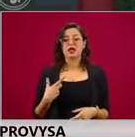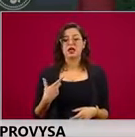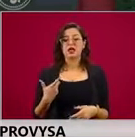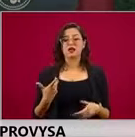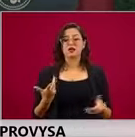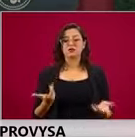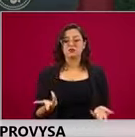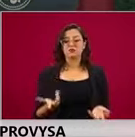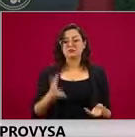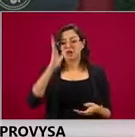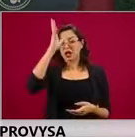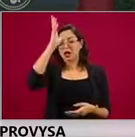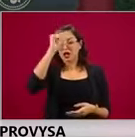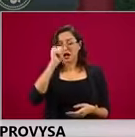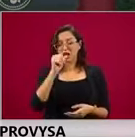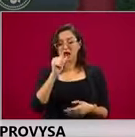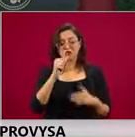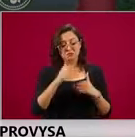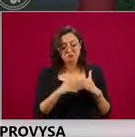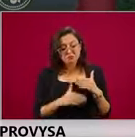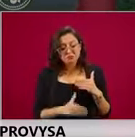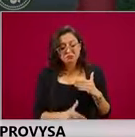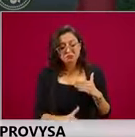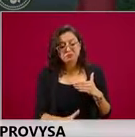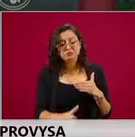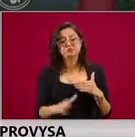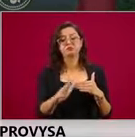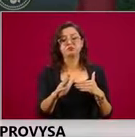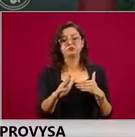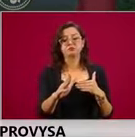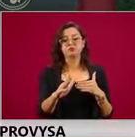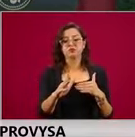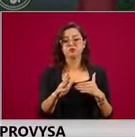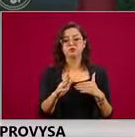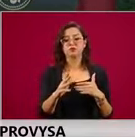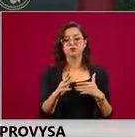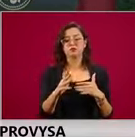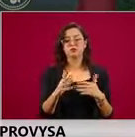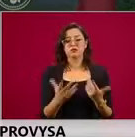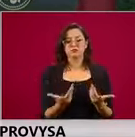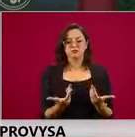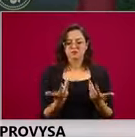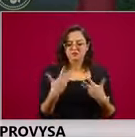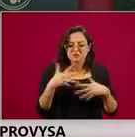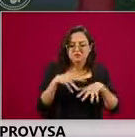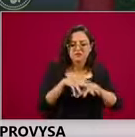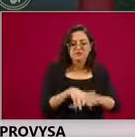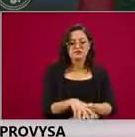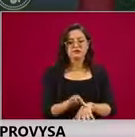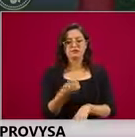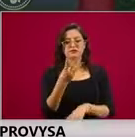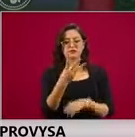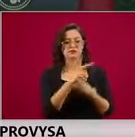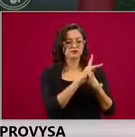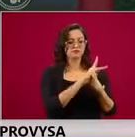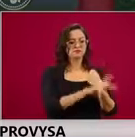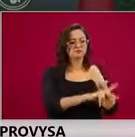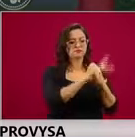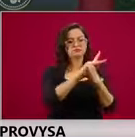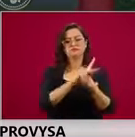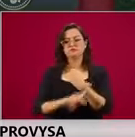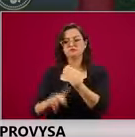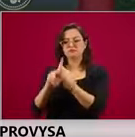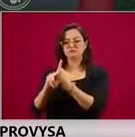y se van. Entonces, bueno, esto fue totalmente controlado. Suponemos, por un lado, de